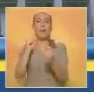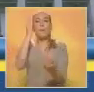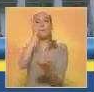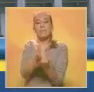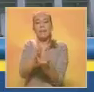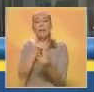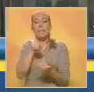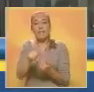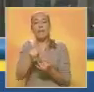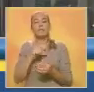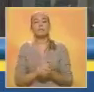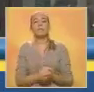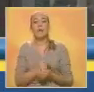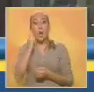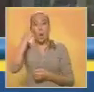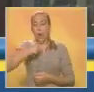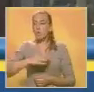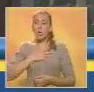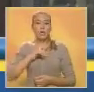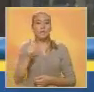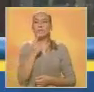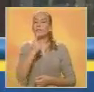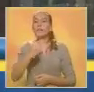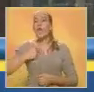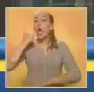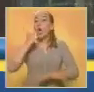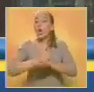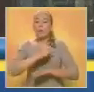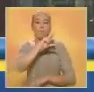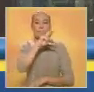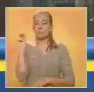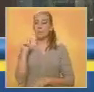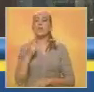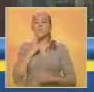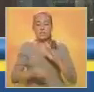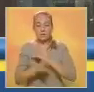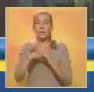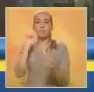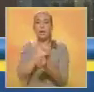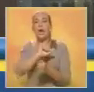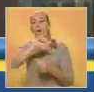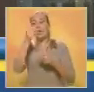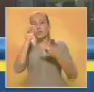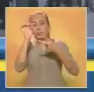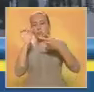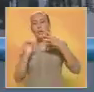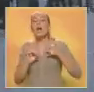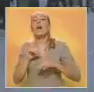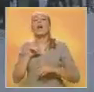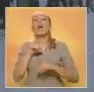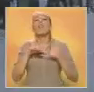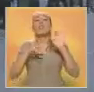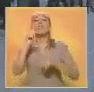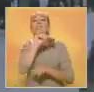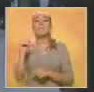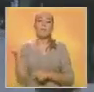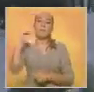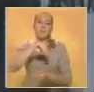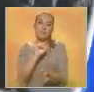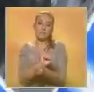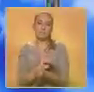audiencia. El acusado se rehusó a declararse culpable y seguirá bajo arresto por otras 12 semanas, según dispuso el tribunal.